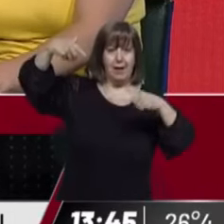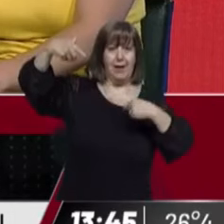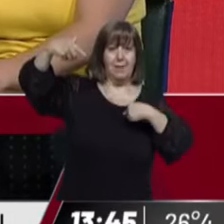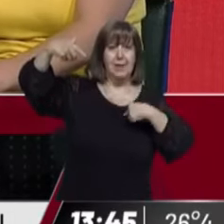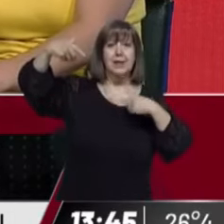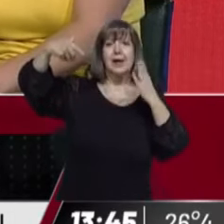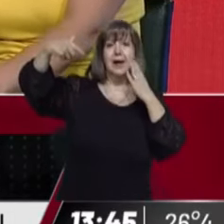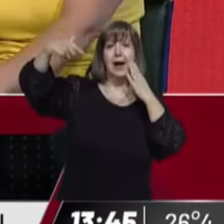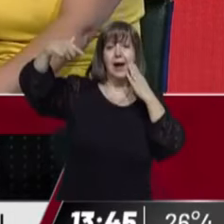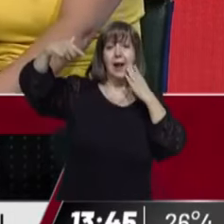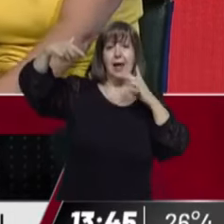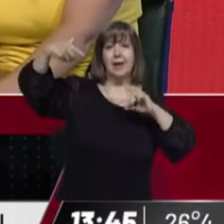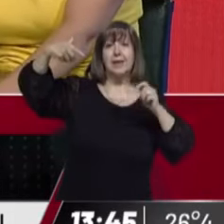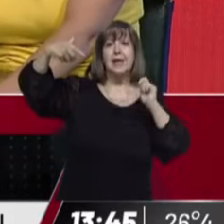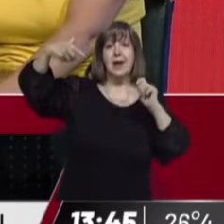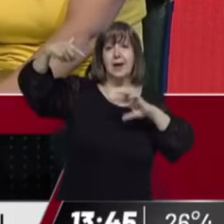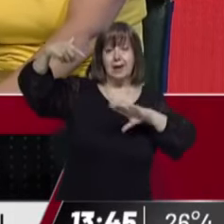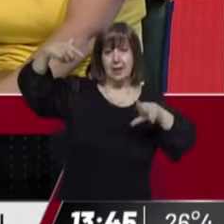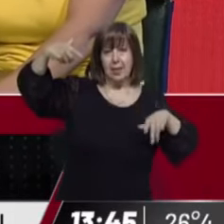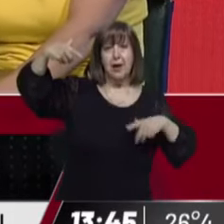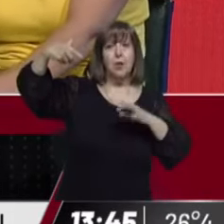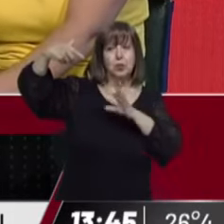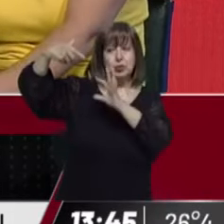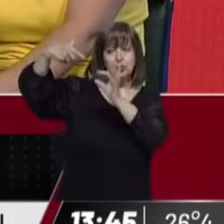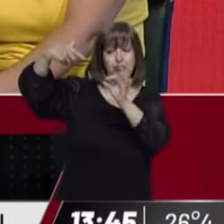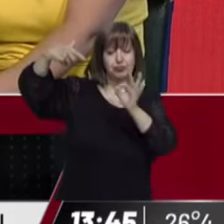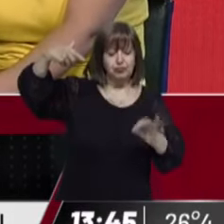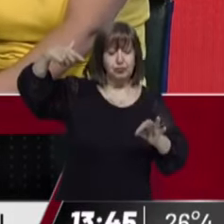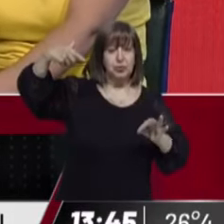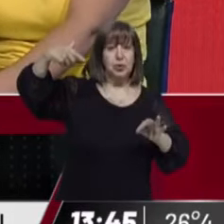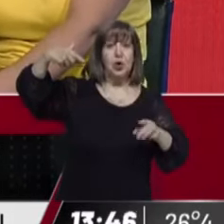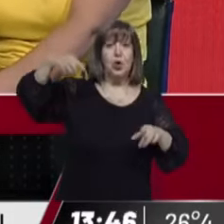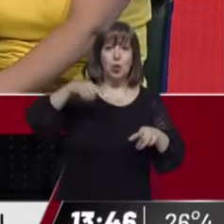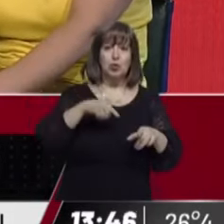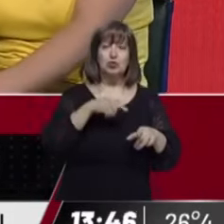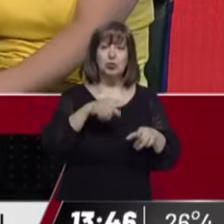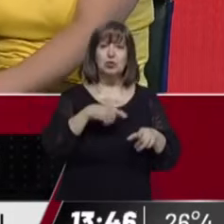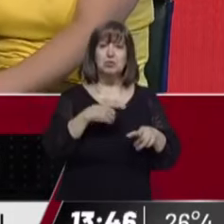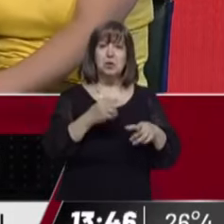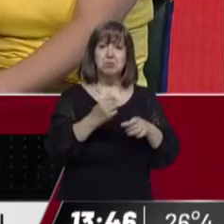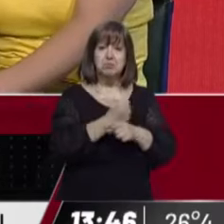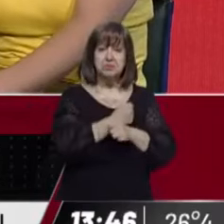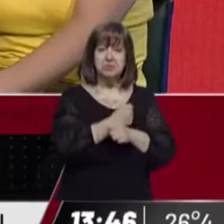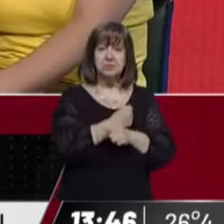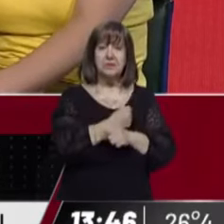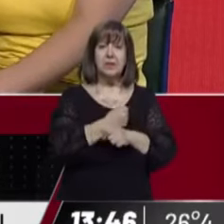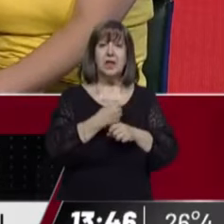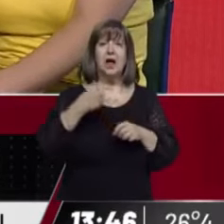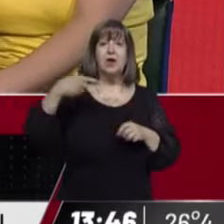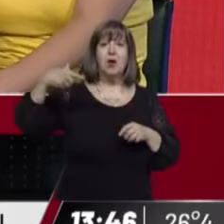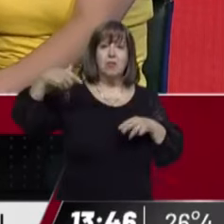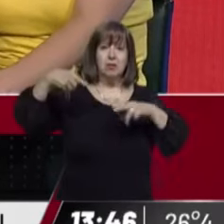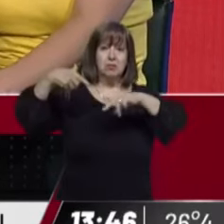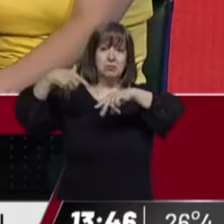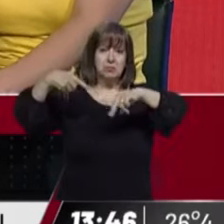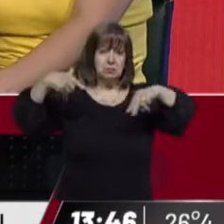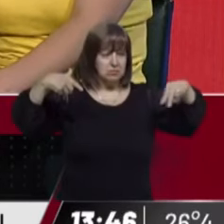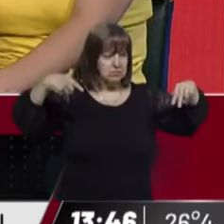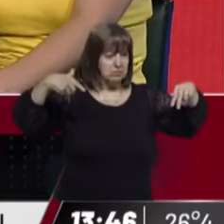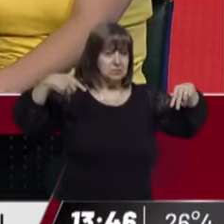mí, se grabe. Y así fue lo que sucedió. Ayer pudo ver la filmación y ver cómo operaban. Pasa una vez, abre la puerta,